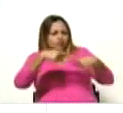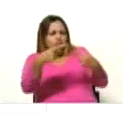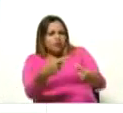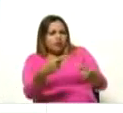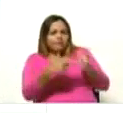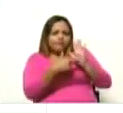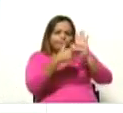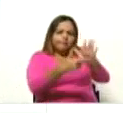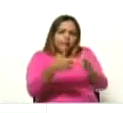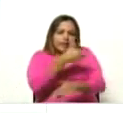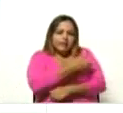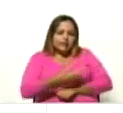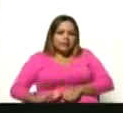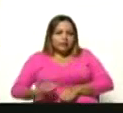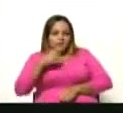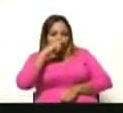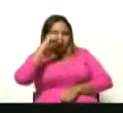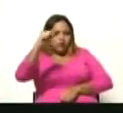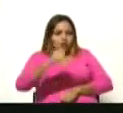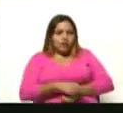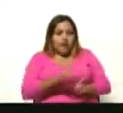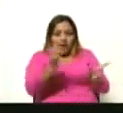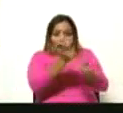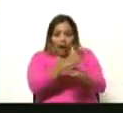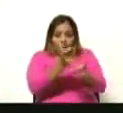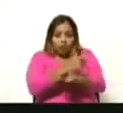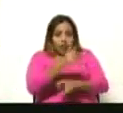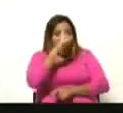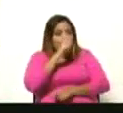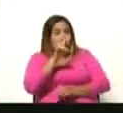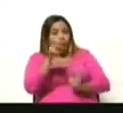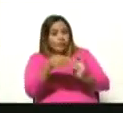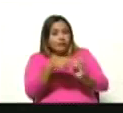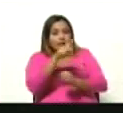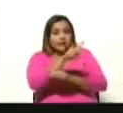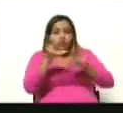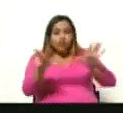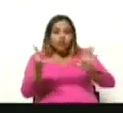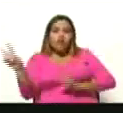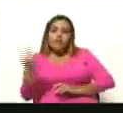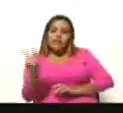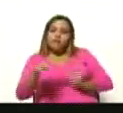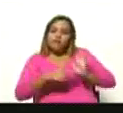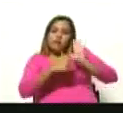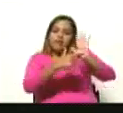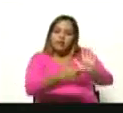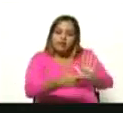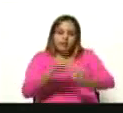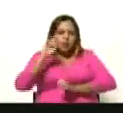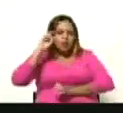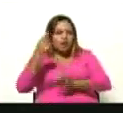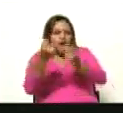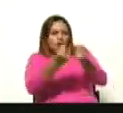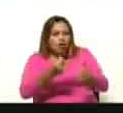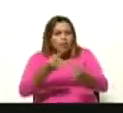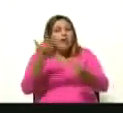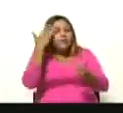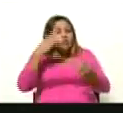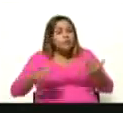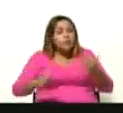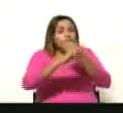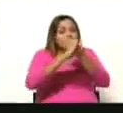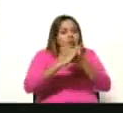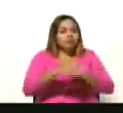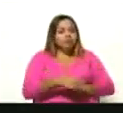el presidente Nicolás Maduro en agosto del año 2018 a Venezuela. En el marco de una economía bloqueada, como ustedes